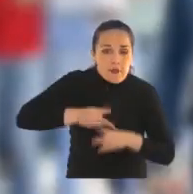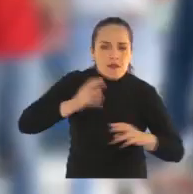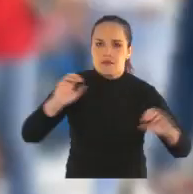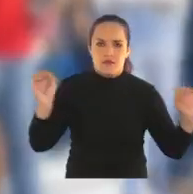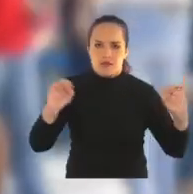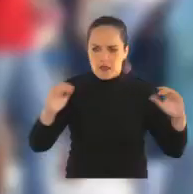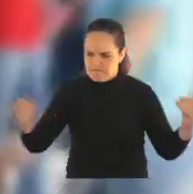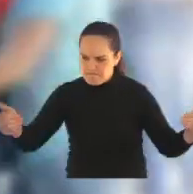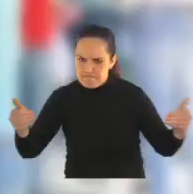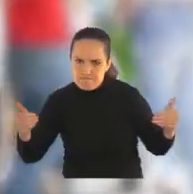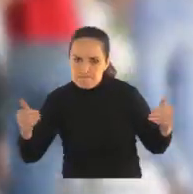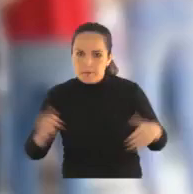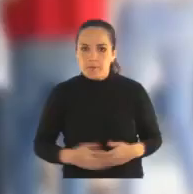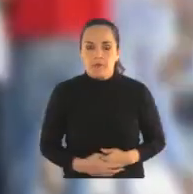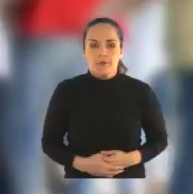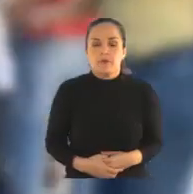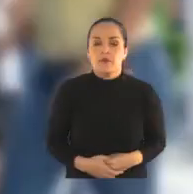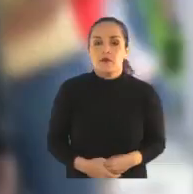comunidad